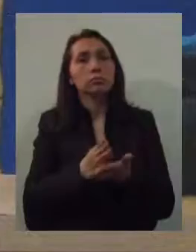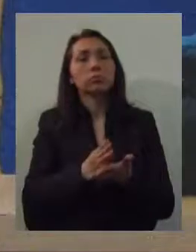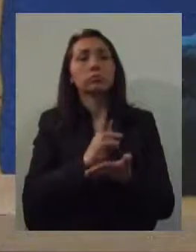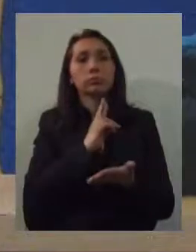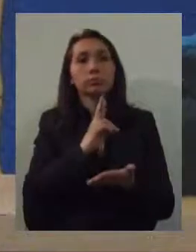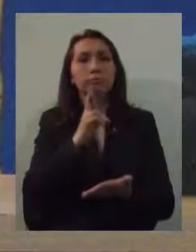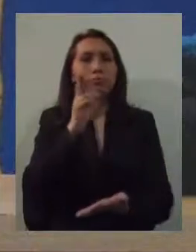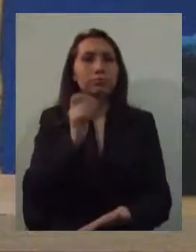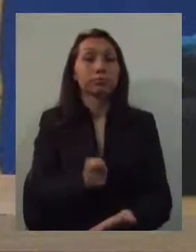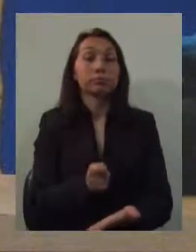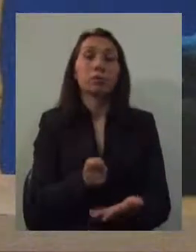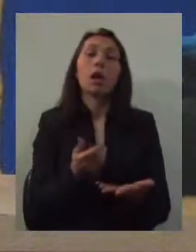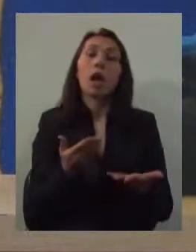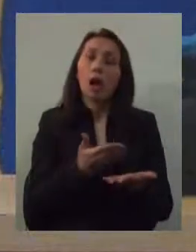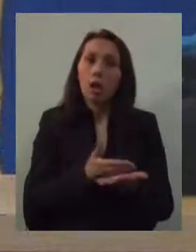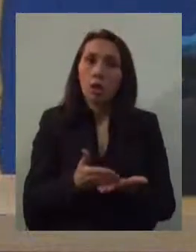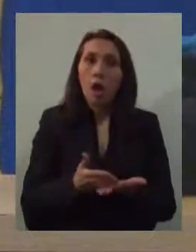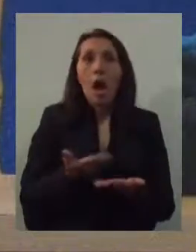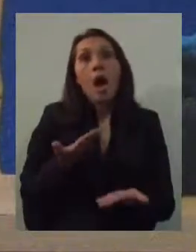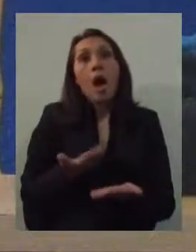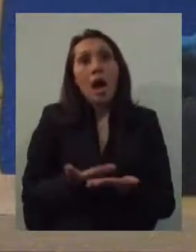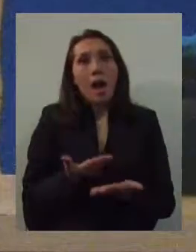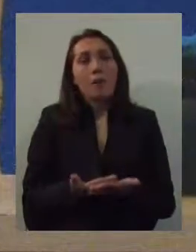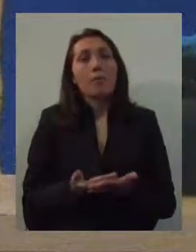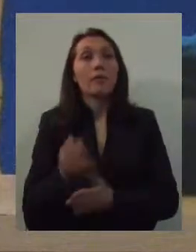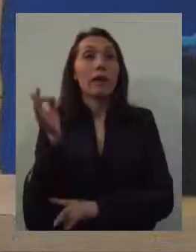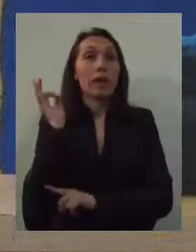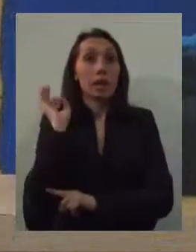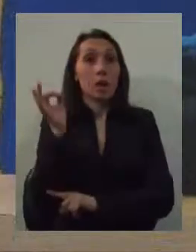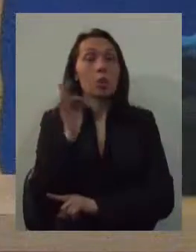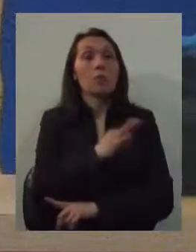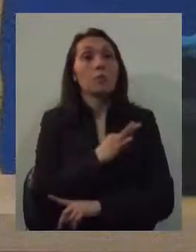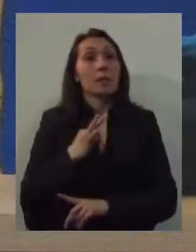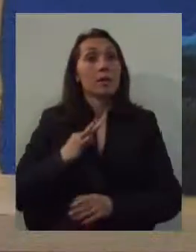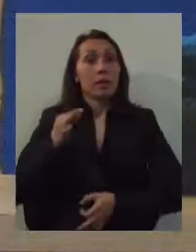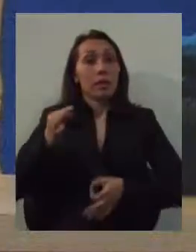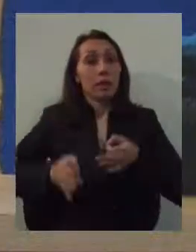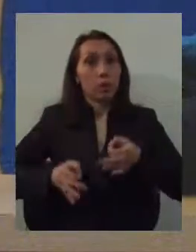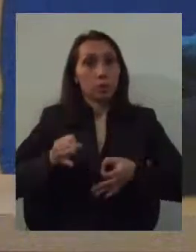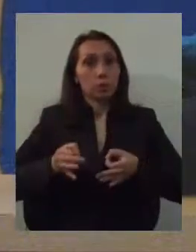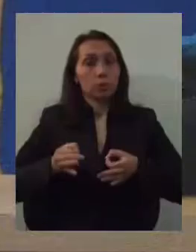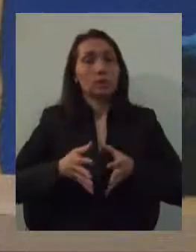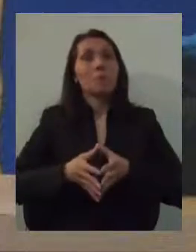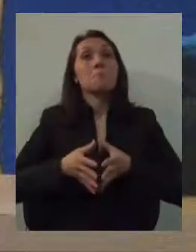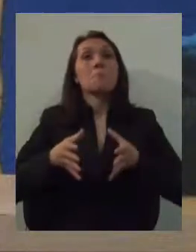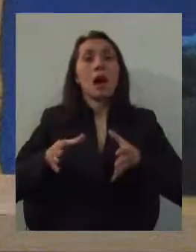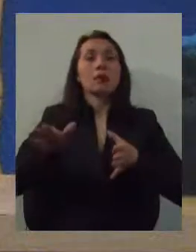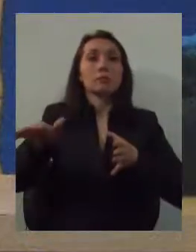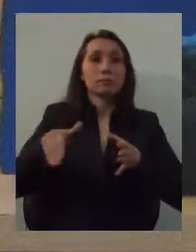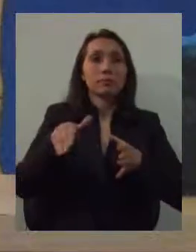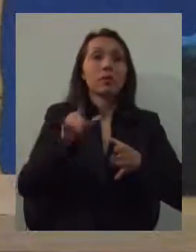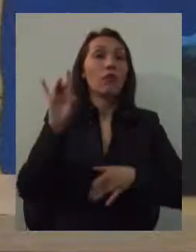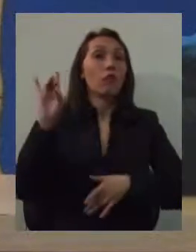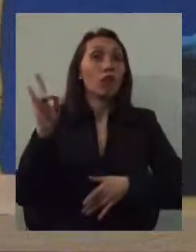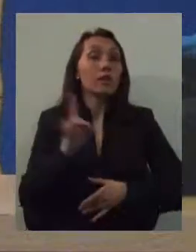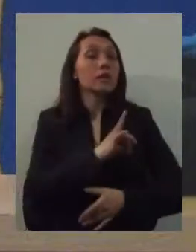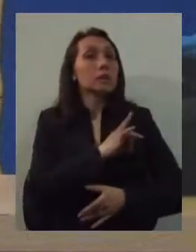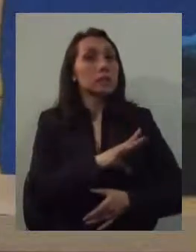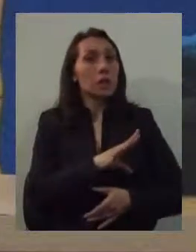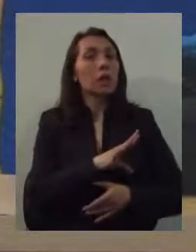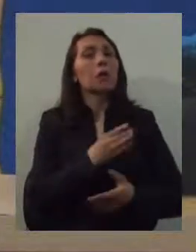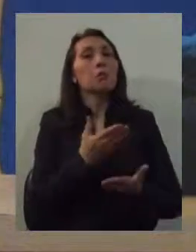sentencia. Entonces, se aprovechó la reunión de ministros de justicia ampliada con Bolivia y Chile